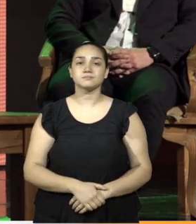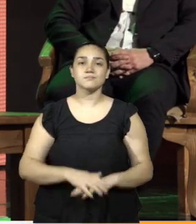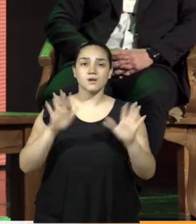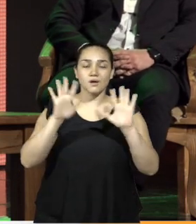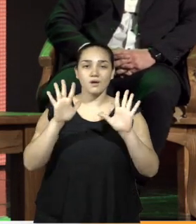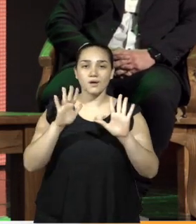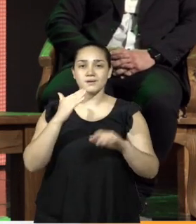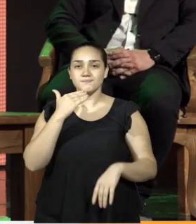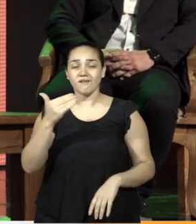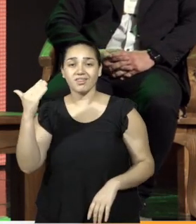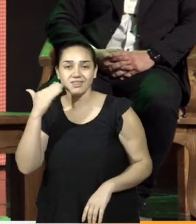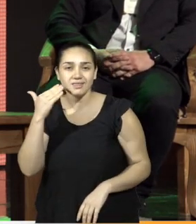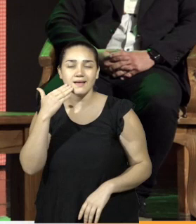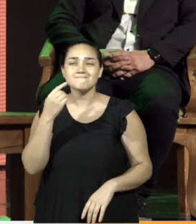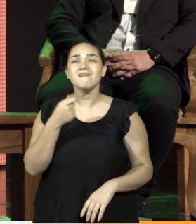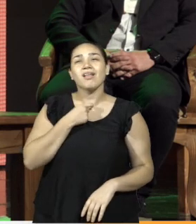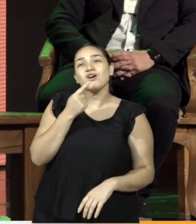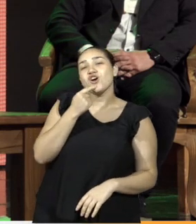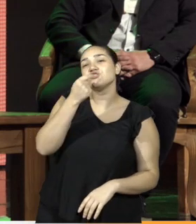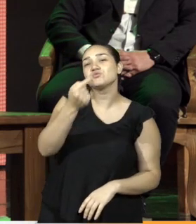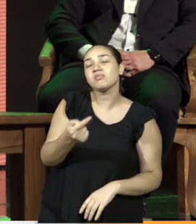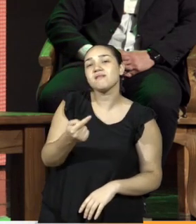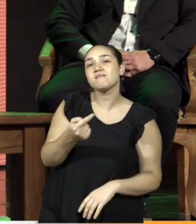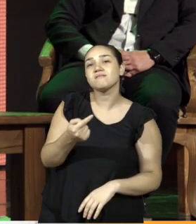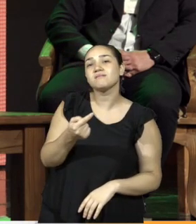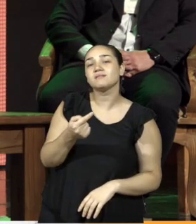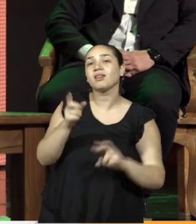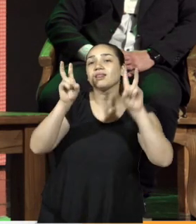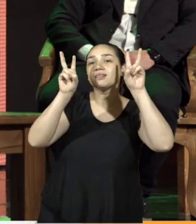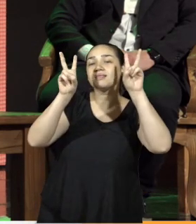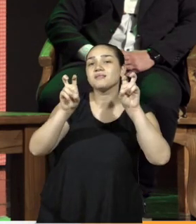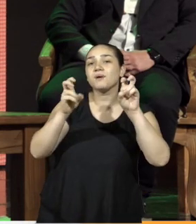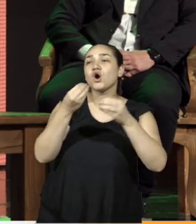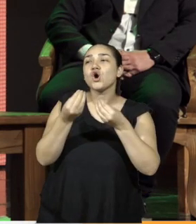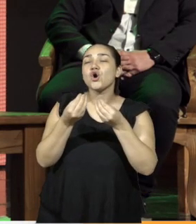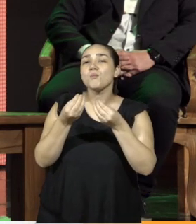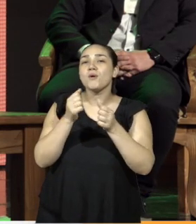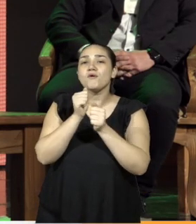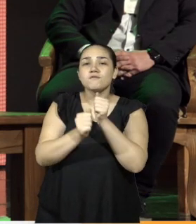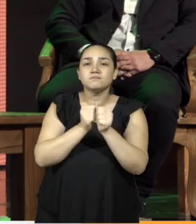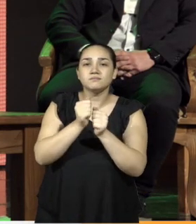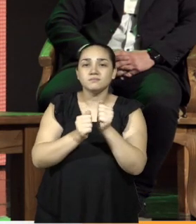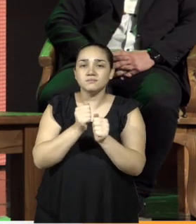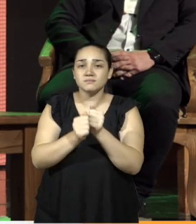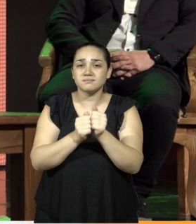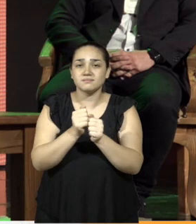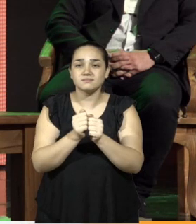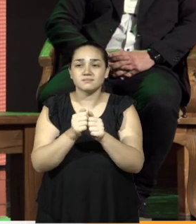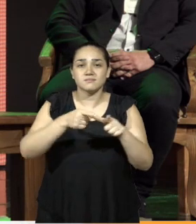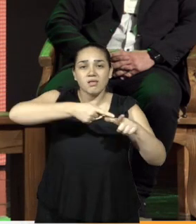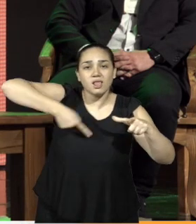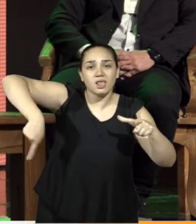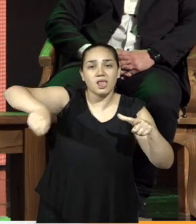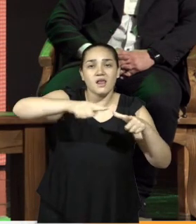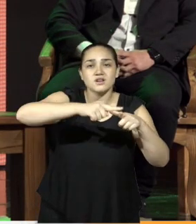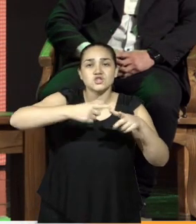Hola, buenas tardes. Quería consultar el tema de cómo funcionan los anillos cortafuegos que